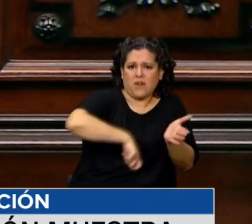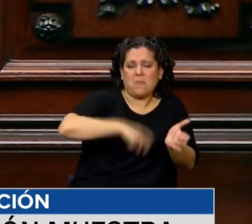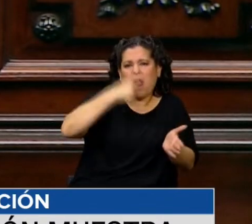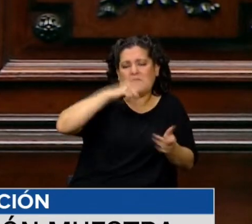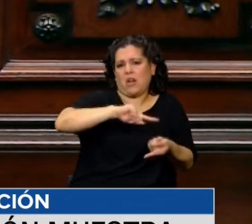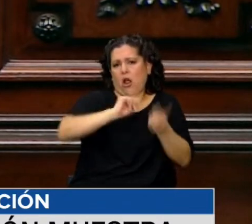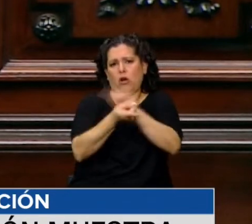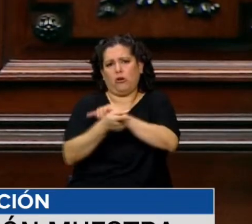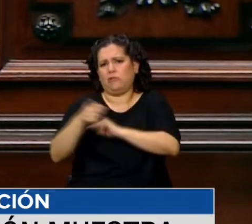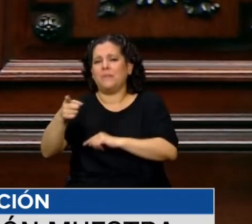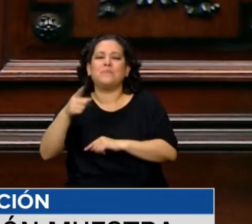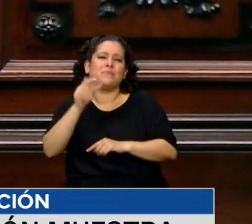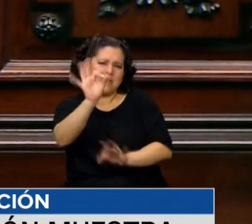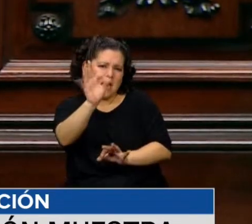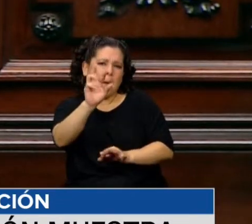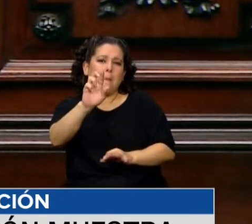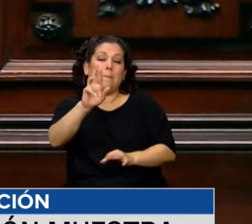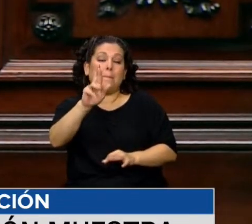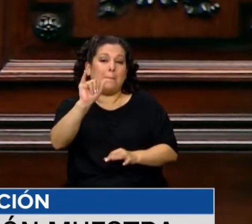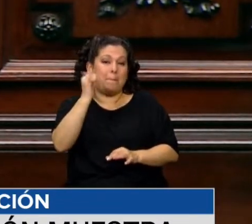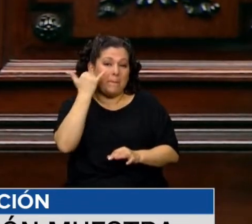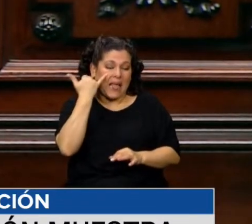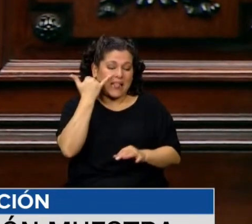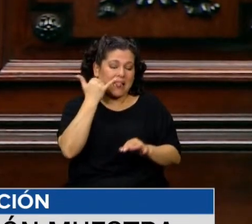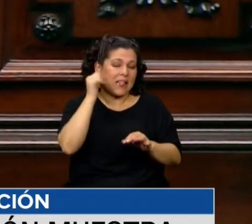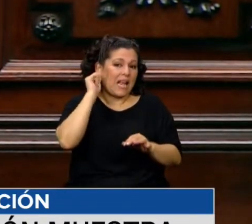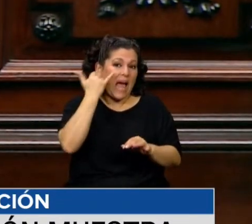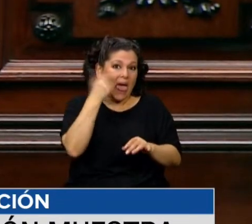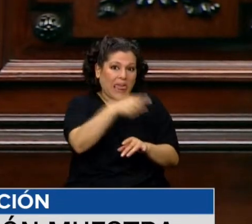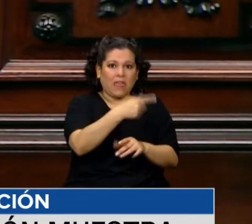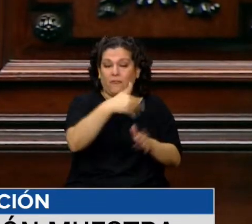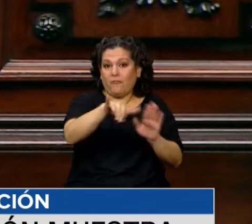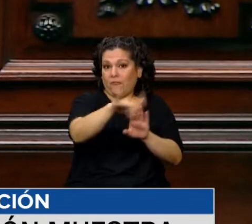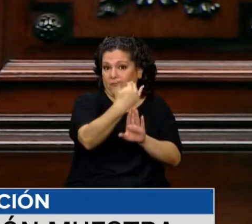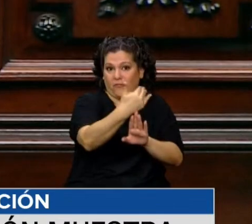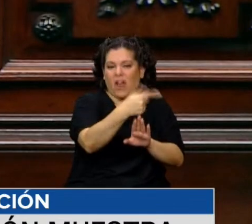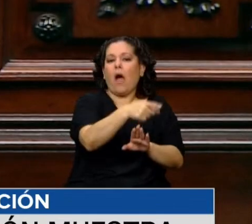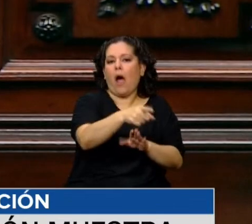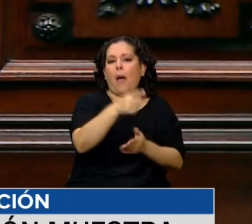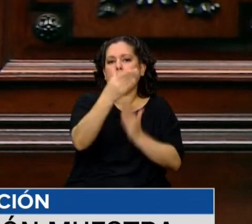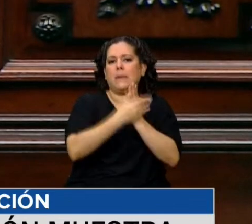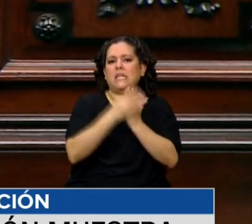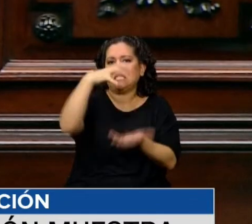de la salida de Pratgay, ustedes saben que el gobierno del presidente Macri dividió el Ministerio de Hacienda y